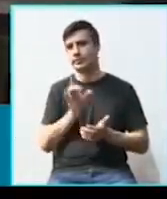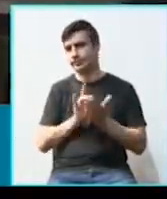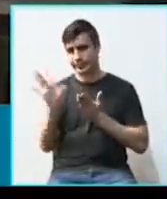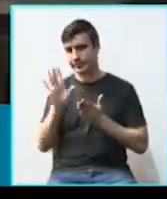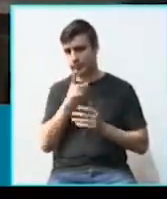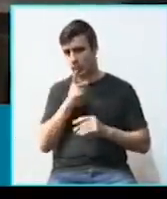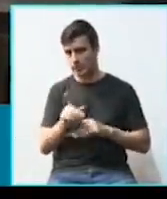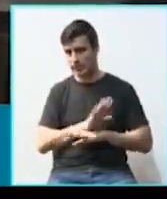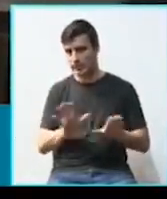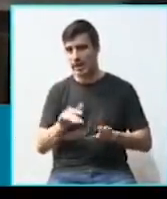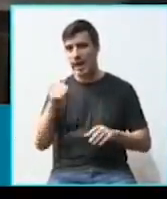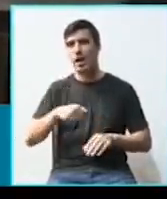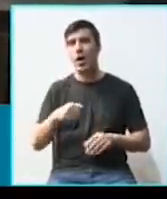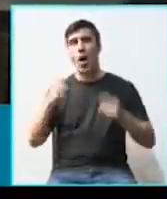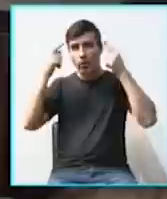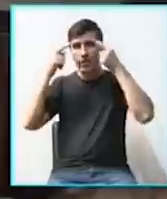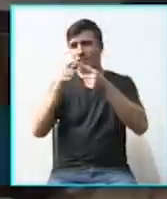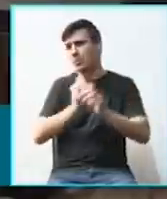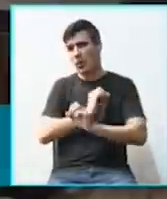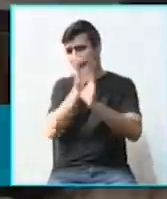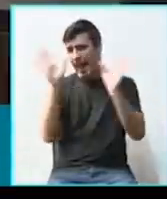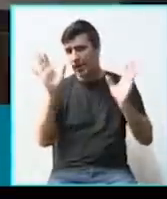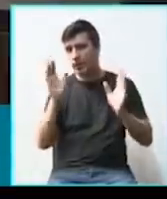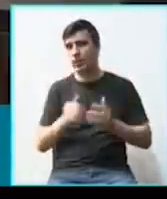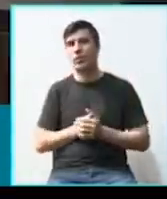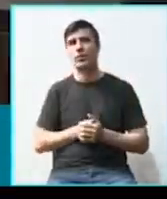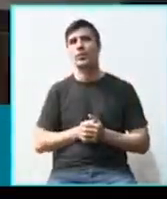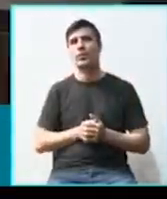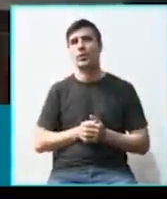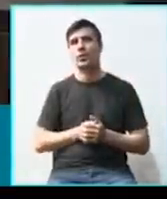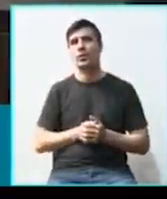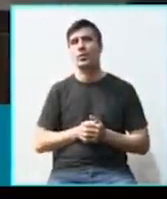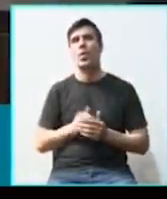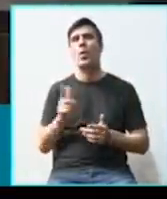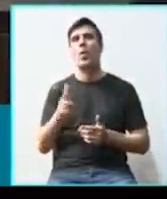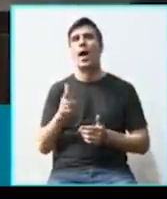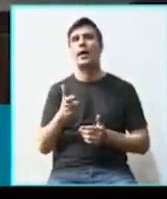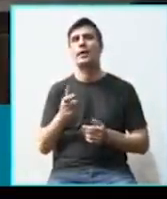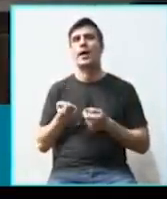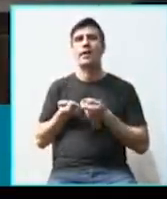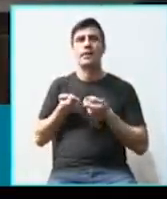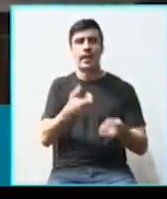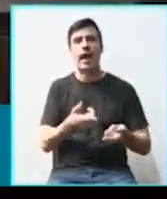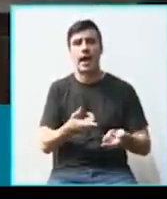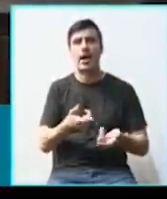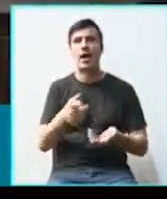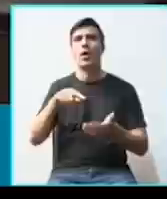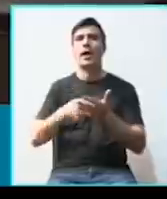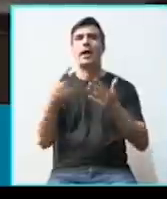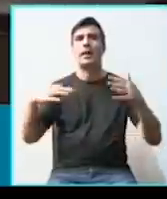claro, creo que no hay controversias al respecto. No hay cuestión patrimonial, no hay una cuestión